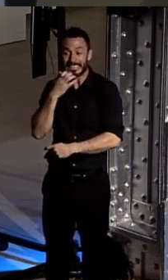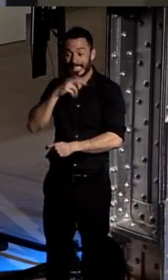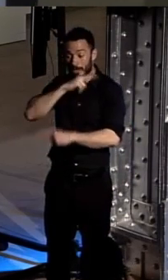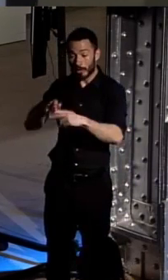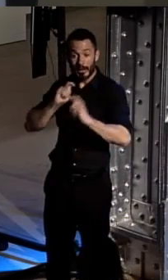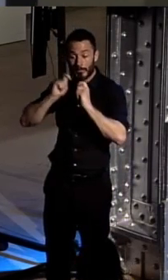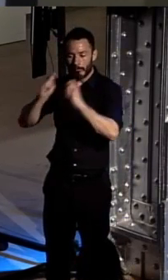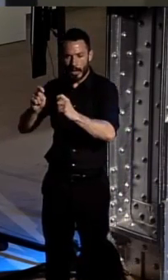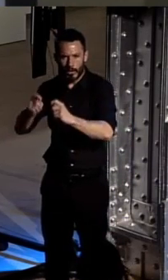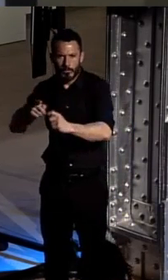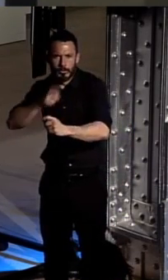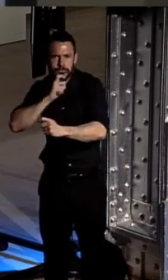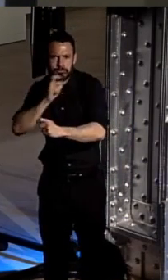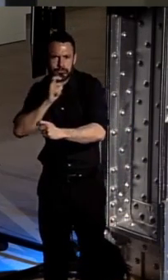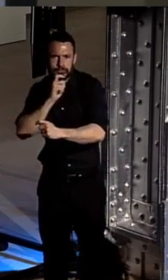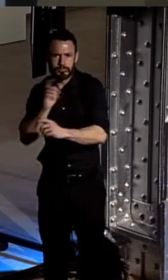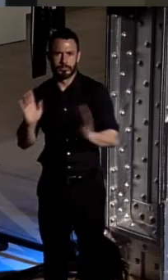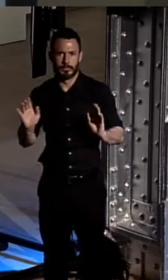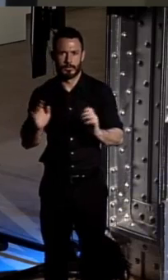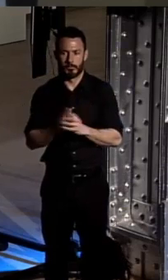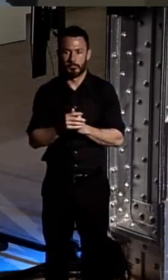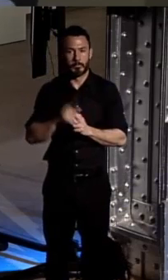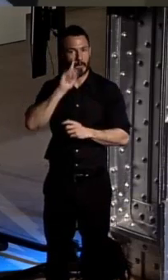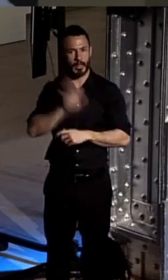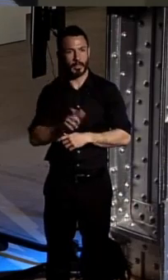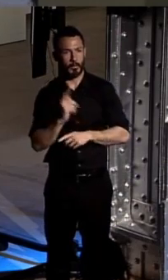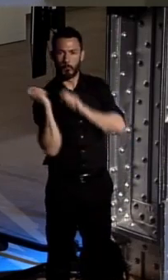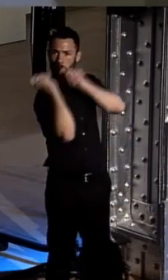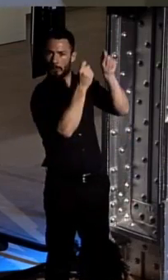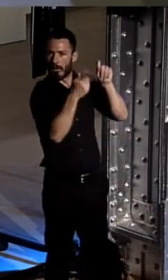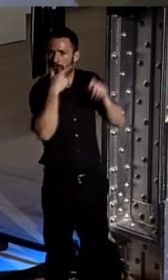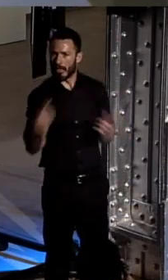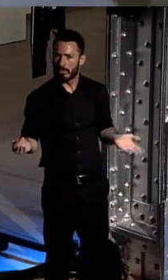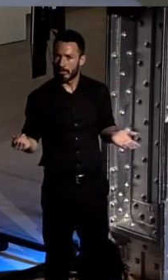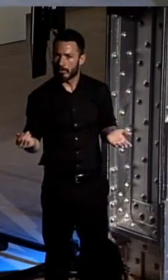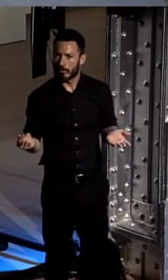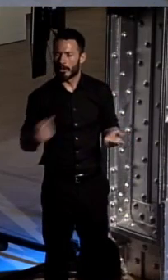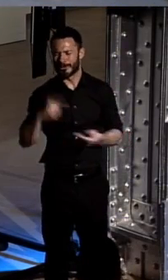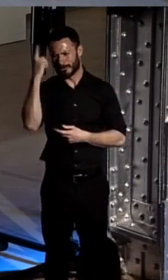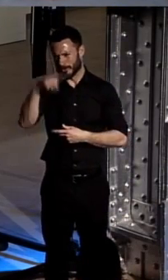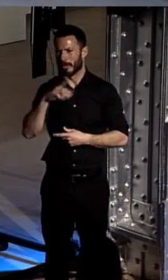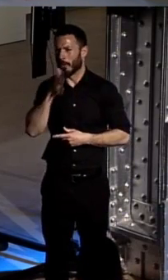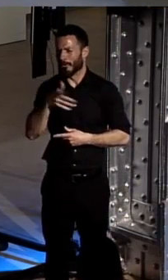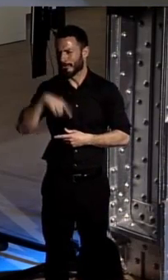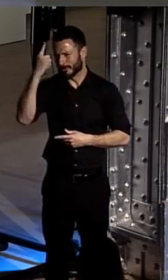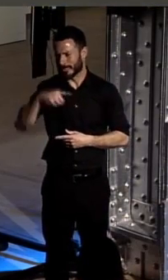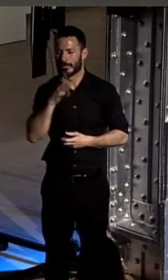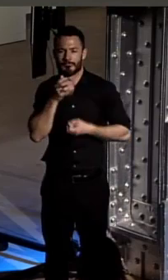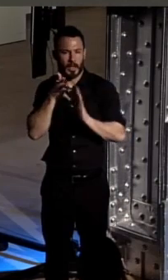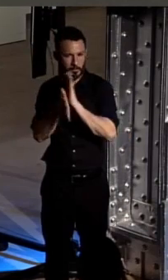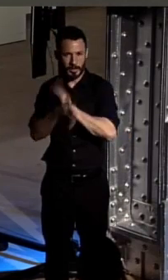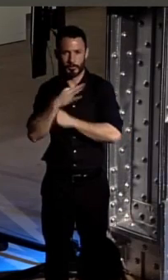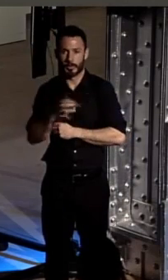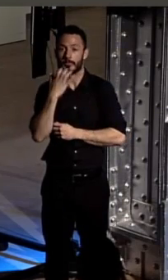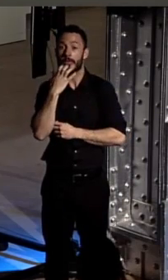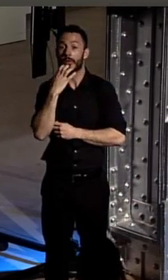ven que poner el nombre a esto es casi como evidente y obvio, no puede ser de otra manera. Y yo sé por qué pasa eso, se los puedo explicar a algunos de ustedes que se dieron cuenta. Cuando uno